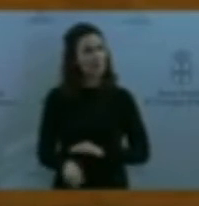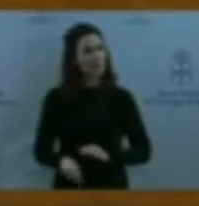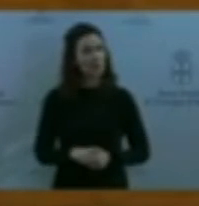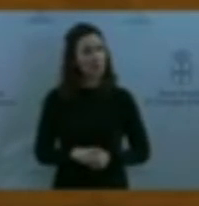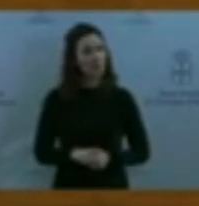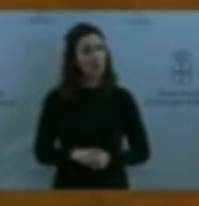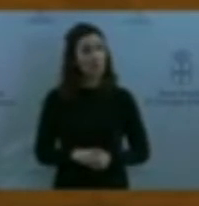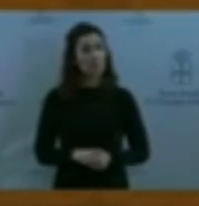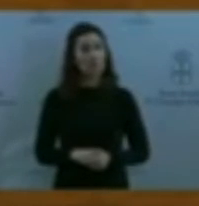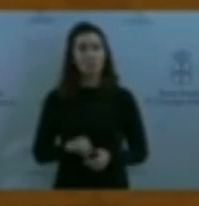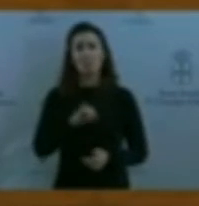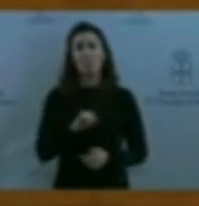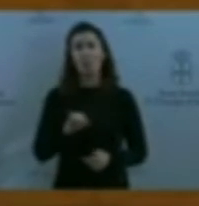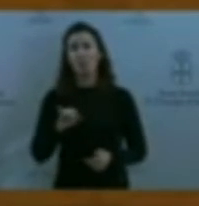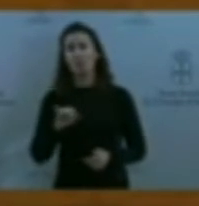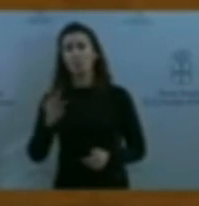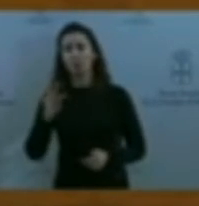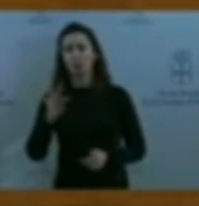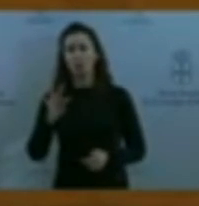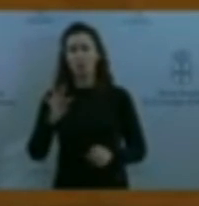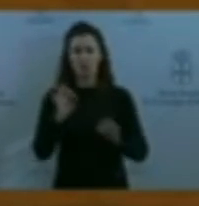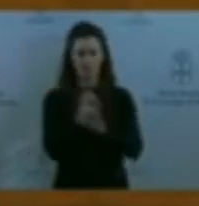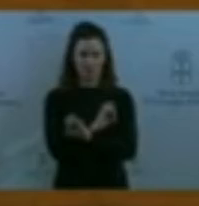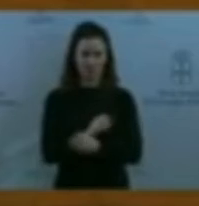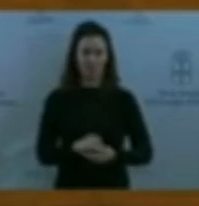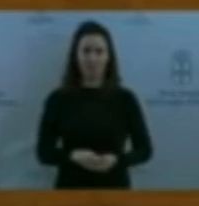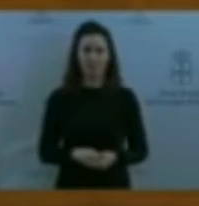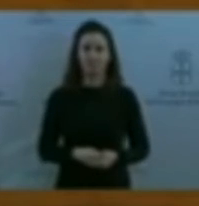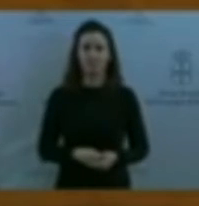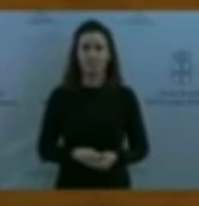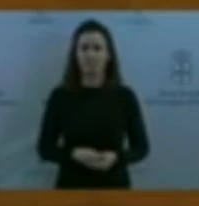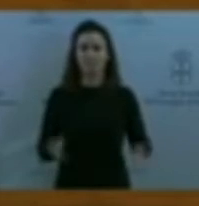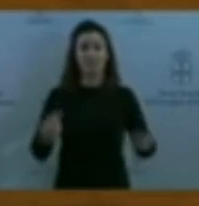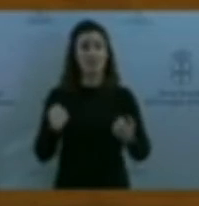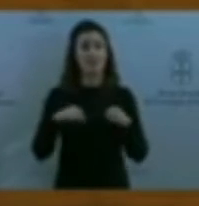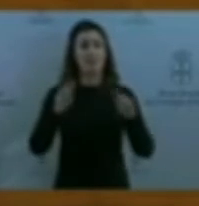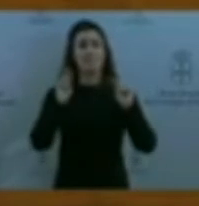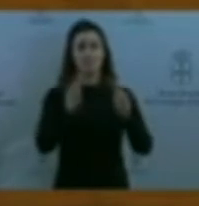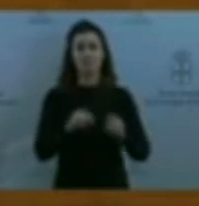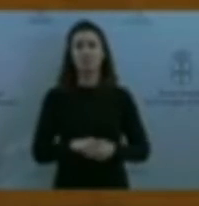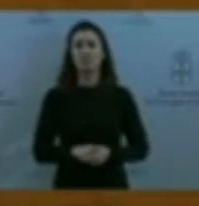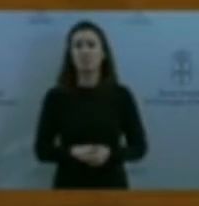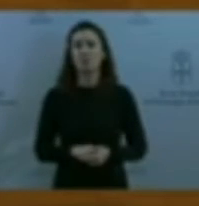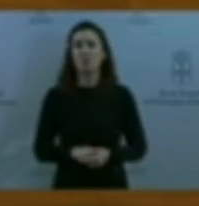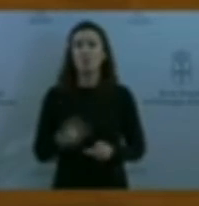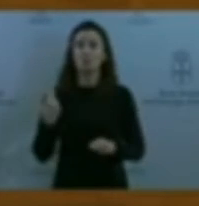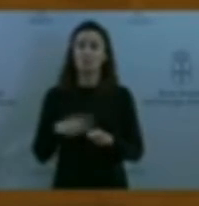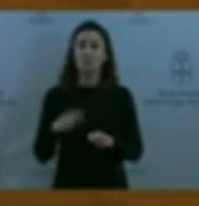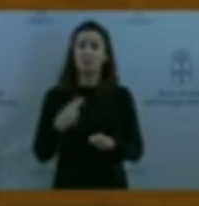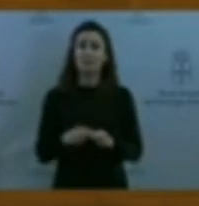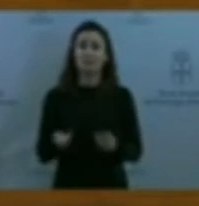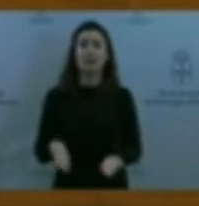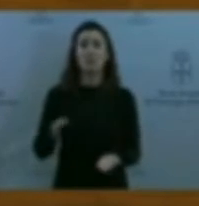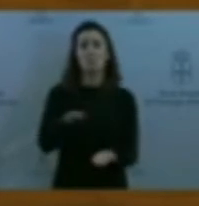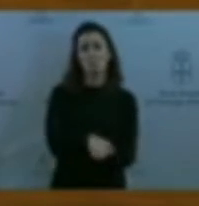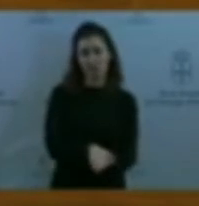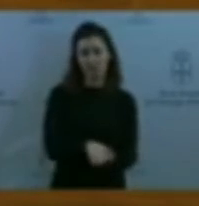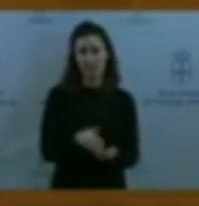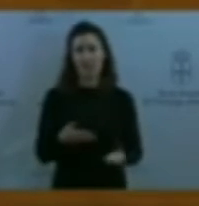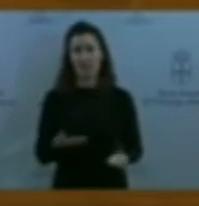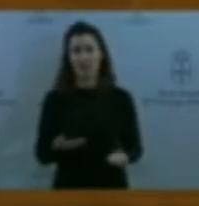confundía. Bueno, pues ya lo hemos visto en esta políticamente difunta señora, que sí, que ustedes pueden cargarse un sistema